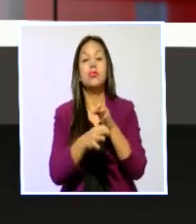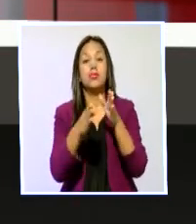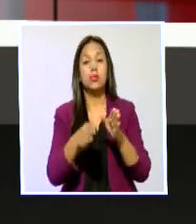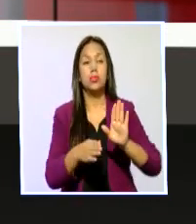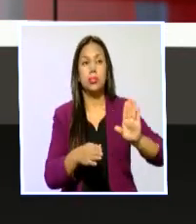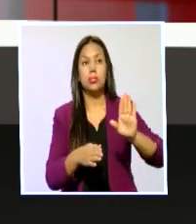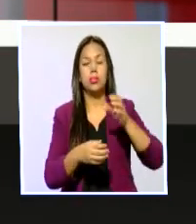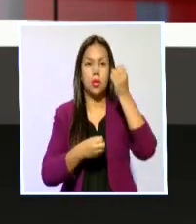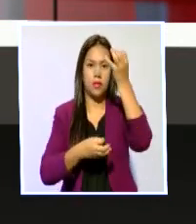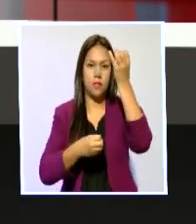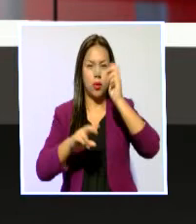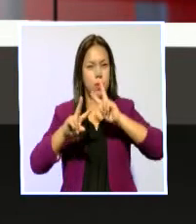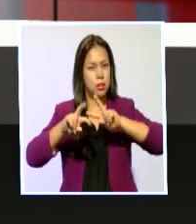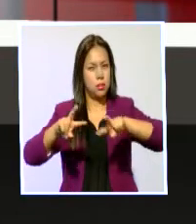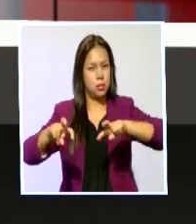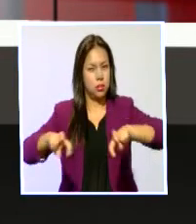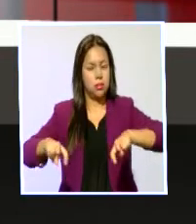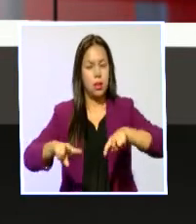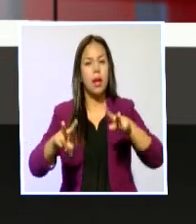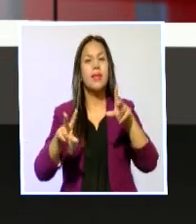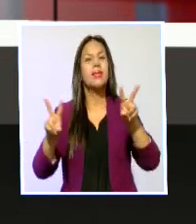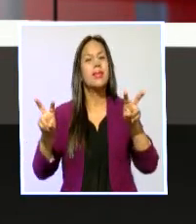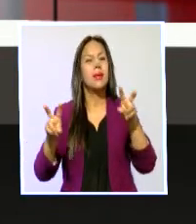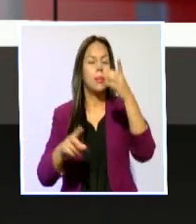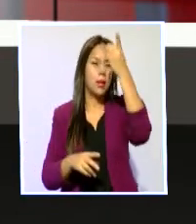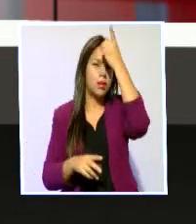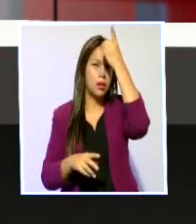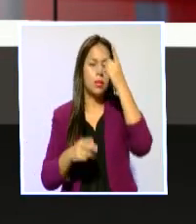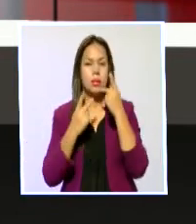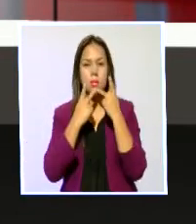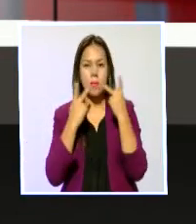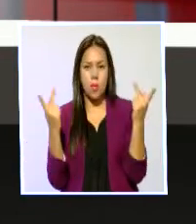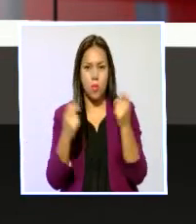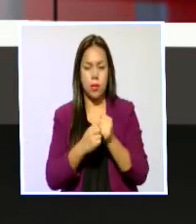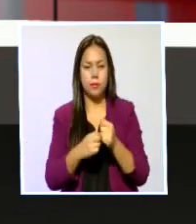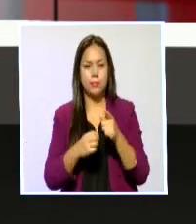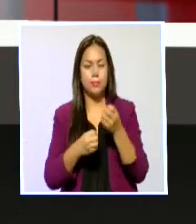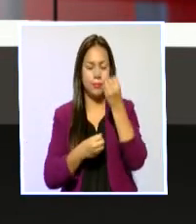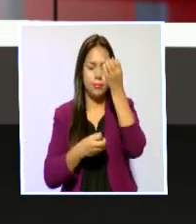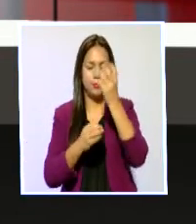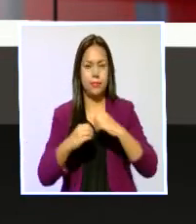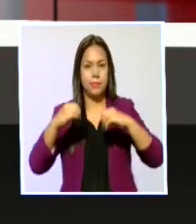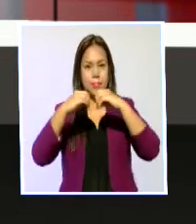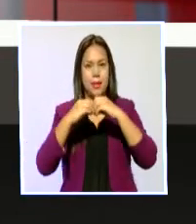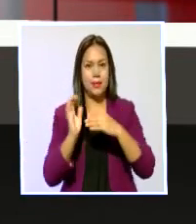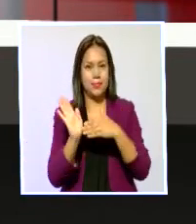de auditoría que lleva adelante sobre la deuda pública. Ricardo Bravo nos amplía la información. Adelante.